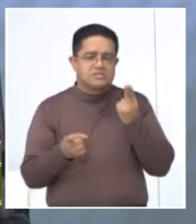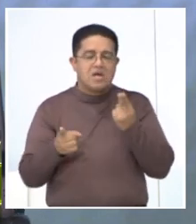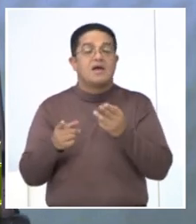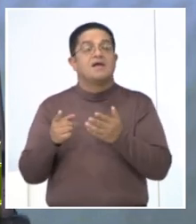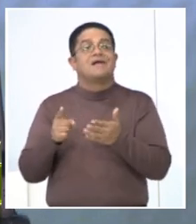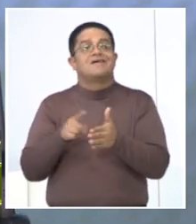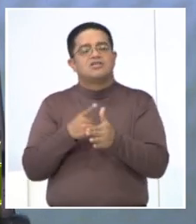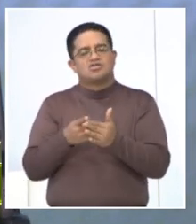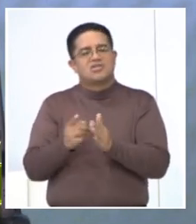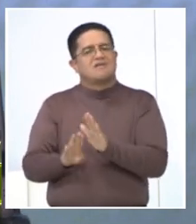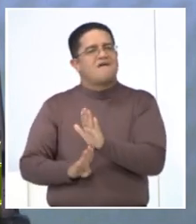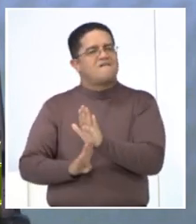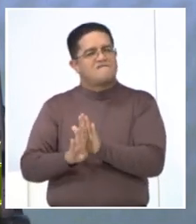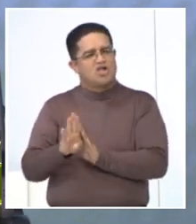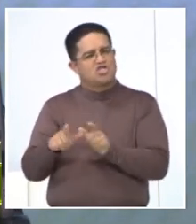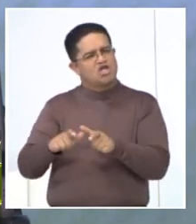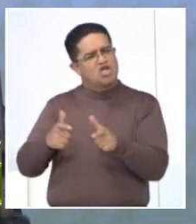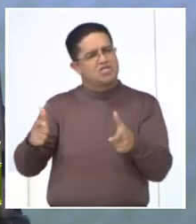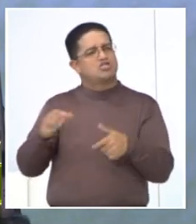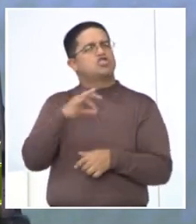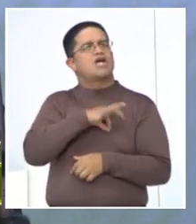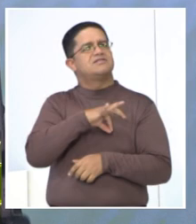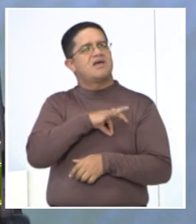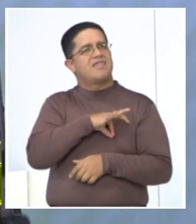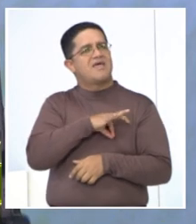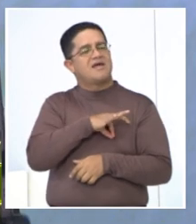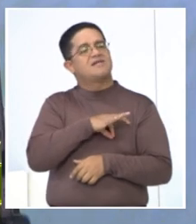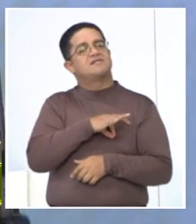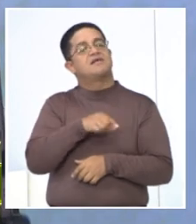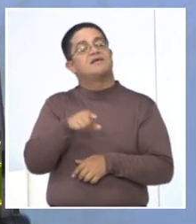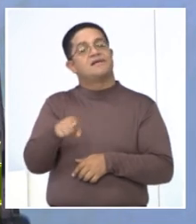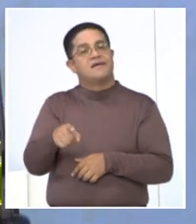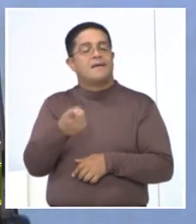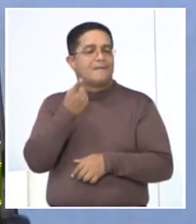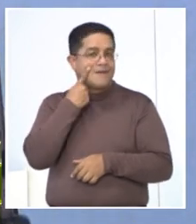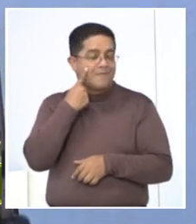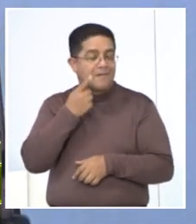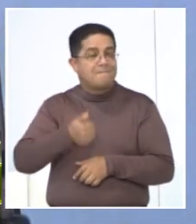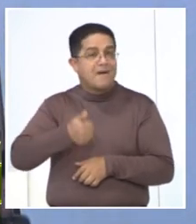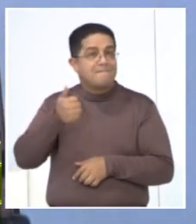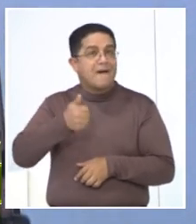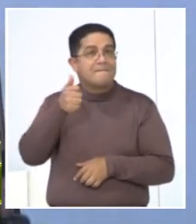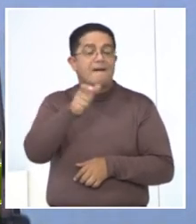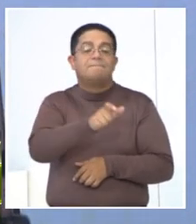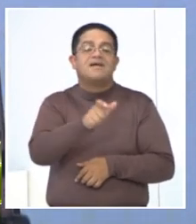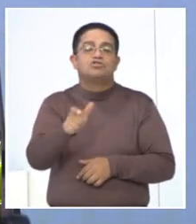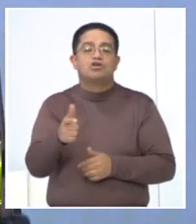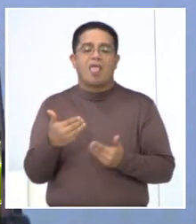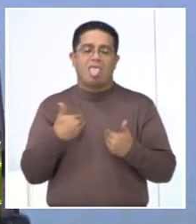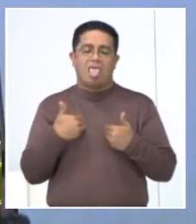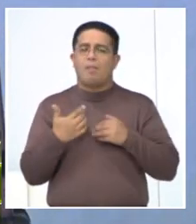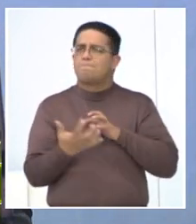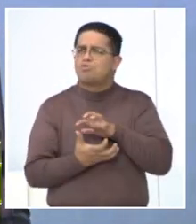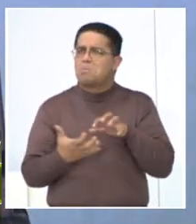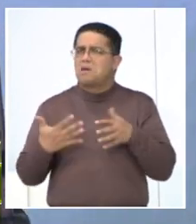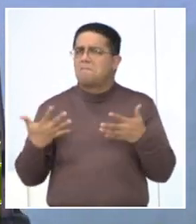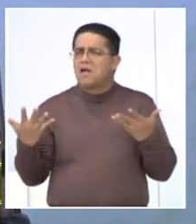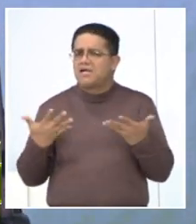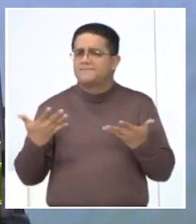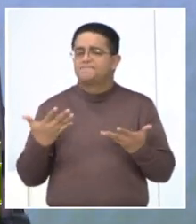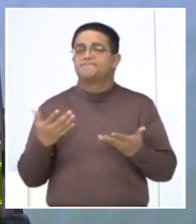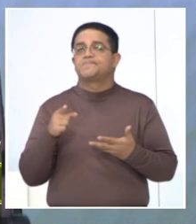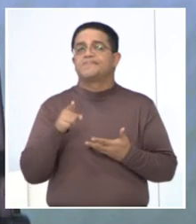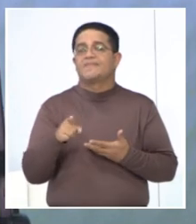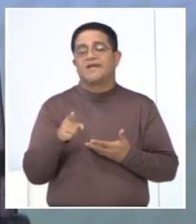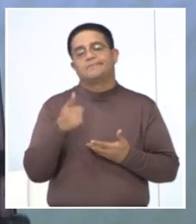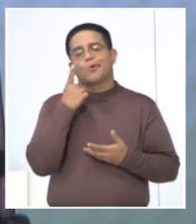evolución forzada y acelerada de la sociedad y el aumento de la incidencia de los casos de pacientes con afectación respiratoria que tienen ese hábito